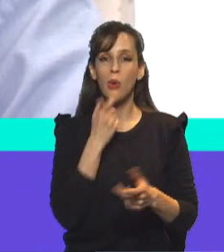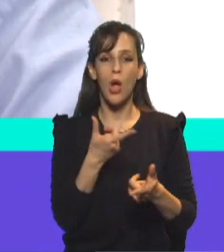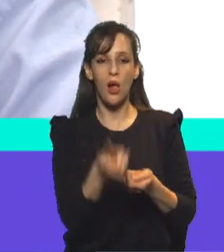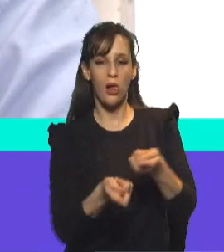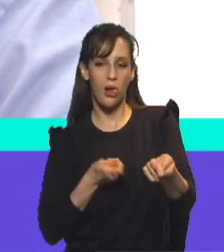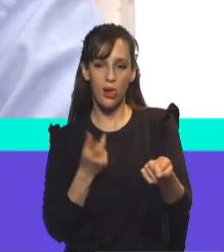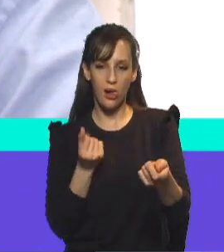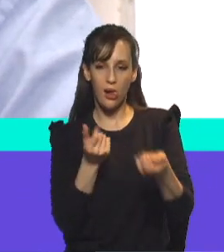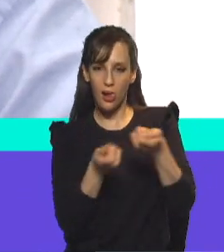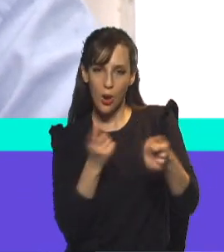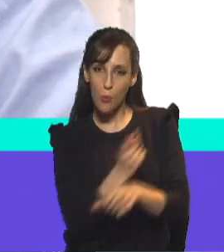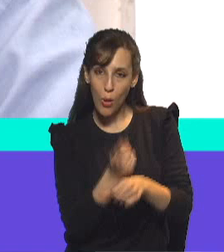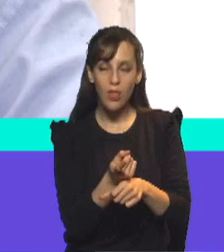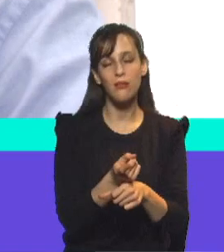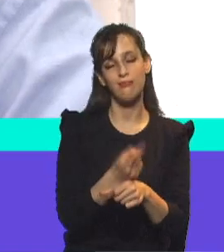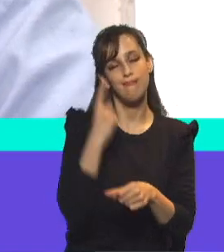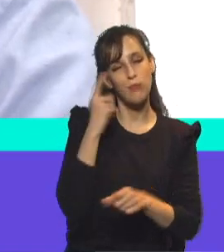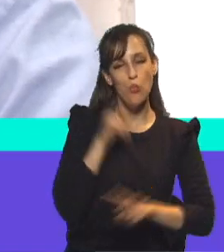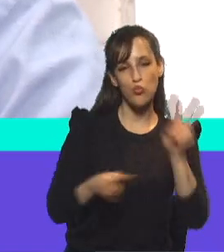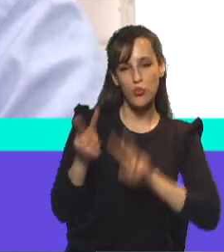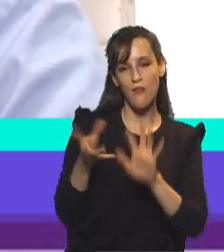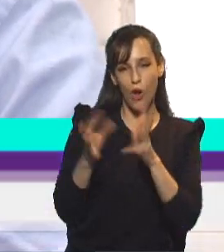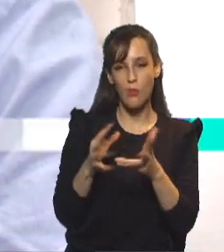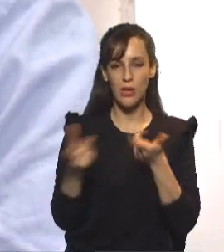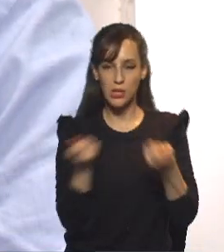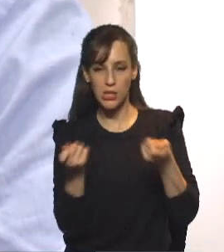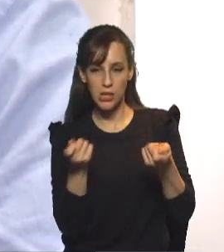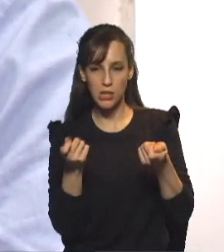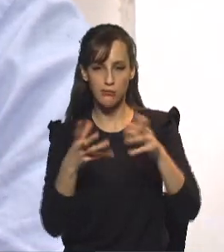ellos, encontrar alternativa para hacer más daño que el que habían generado hasta ese momento.